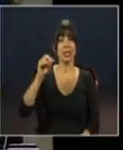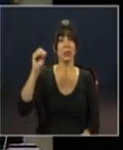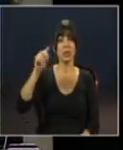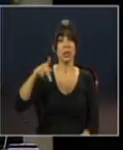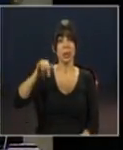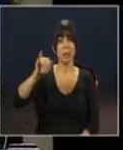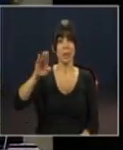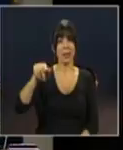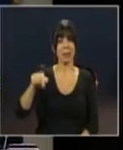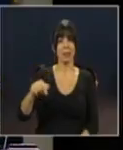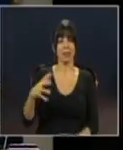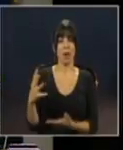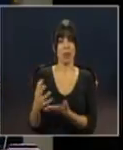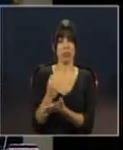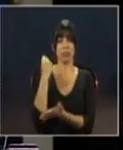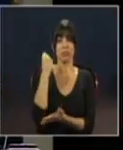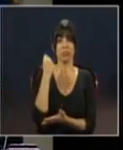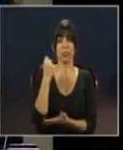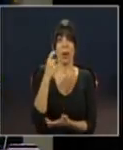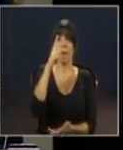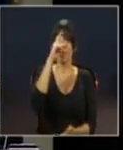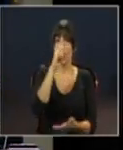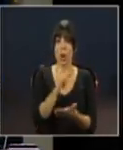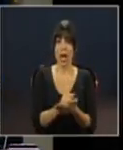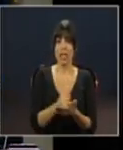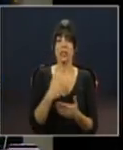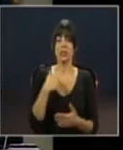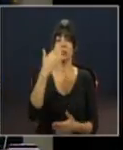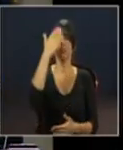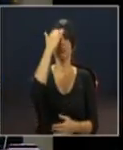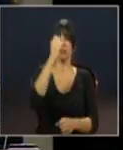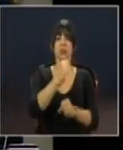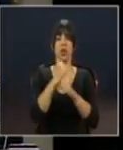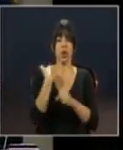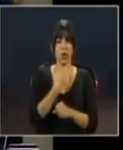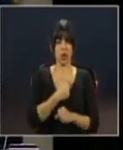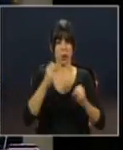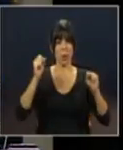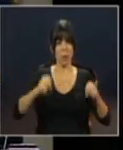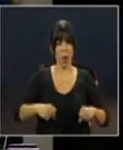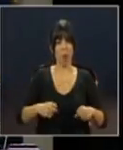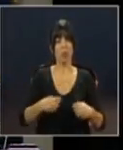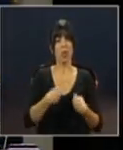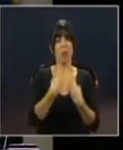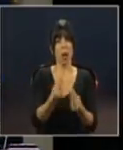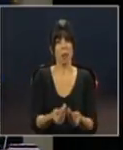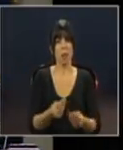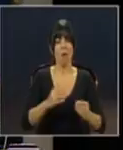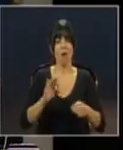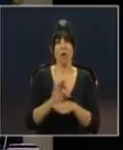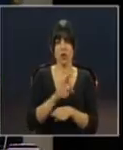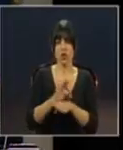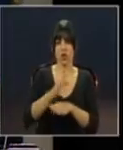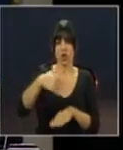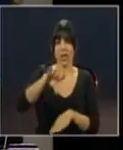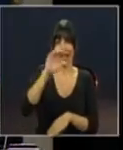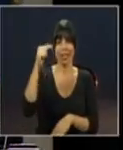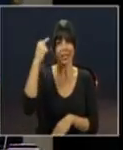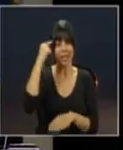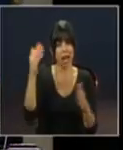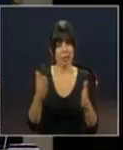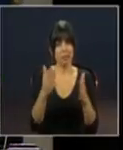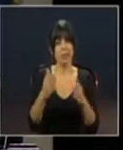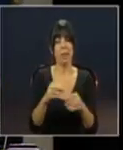PIB. Por esa razón estoy convencido de que somos capaces de devolver funcionalidad al aparato estatal y fortalecer